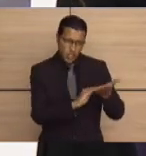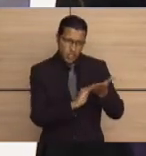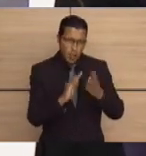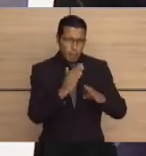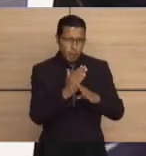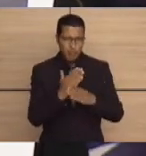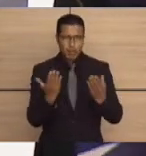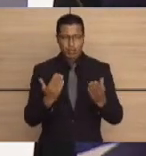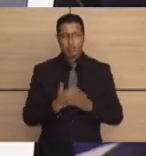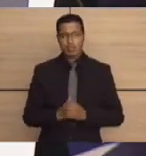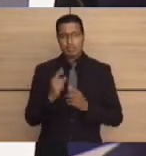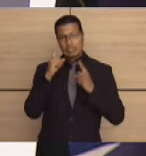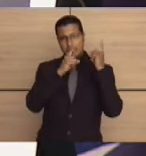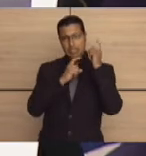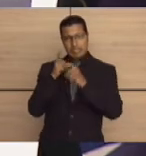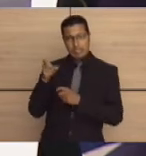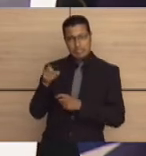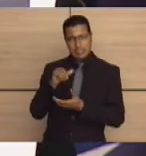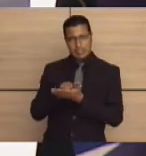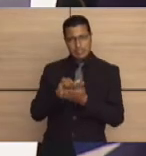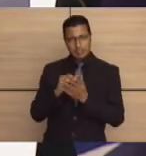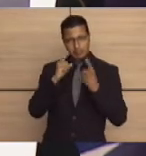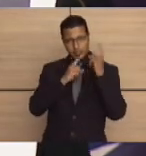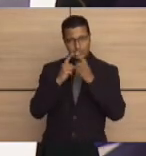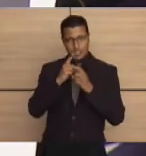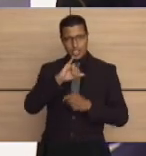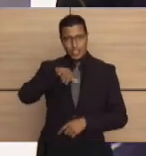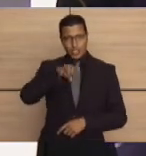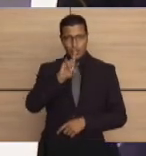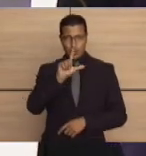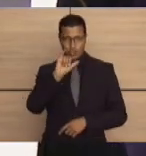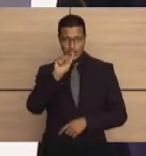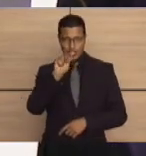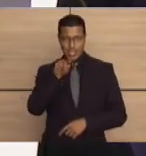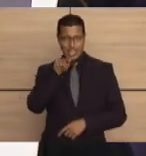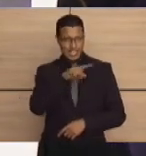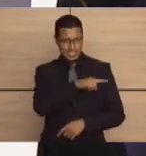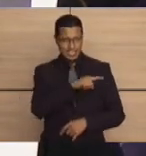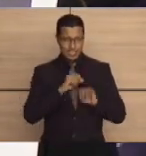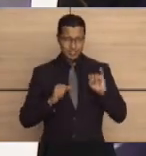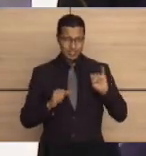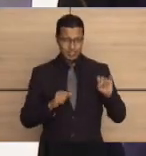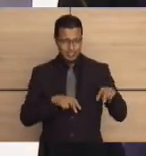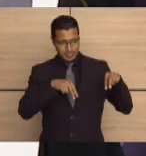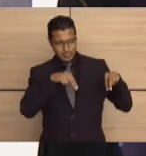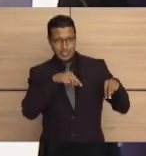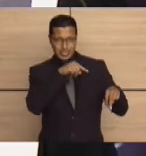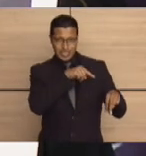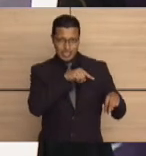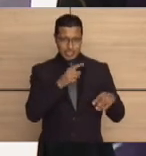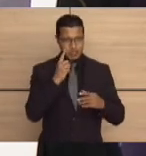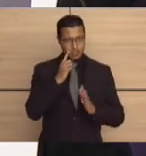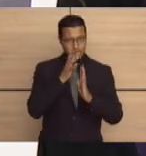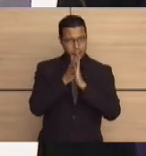lo largo de esta reflexión, Juliana, quien está a mi izquierda, elaborará una infografía que permitirá visualizar en